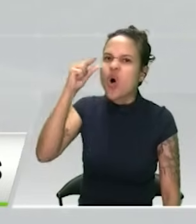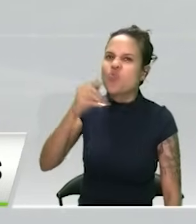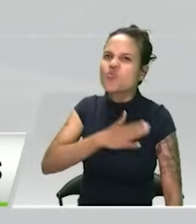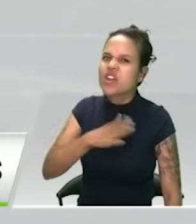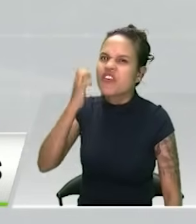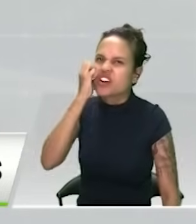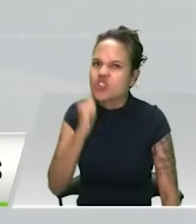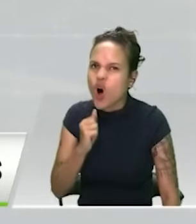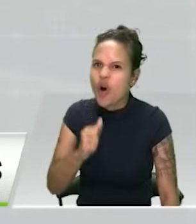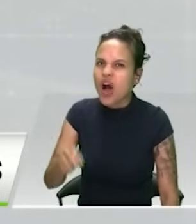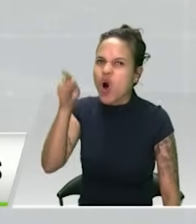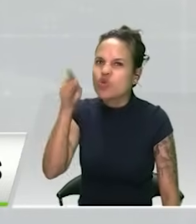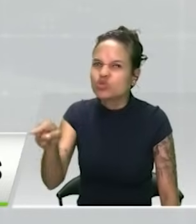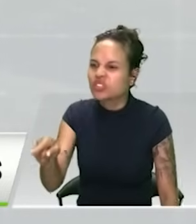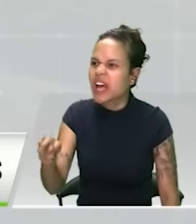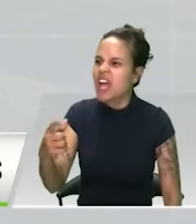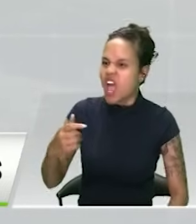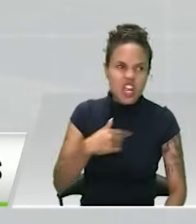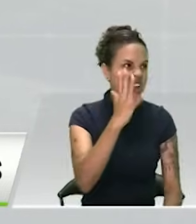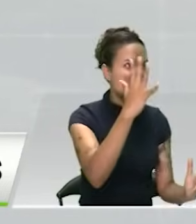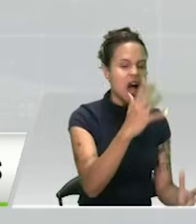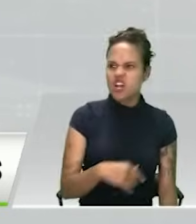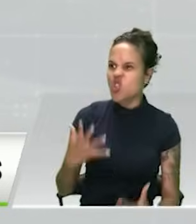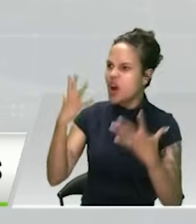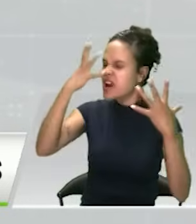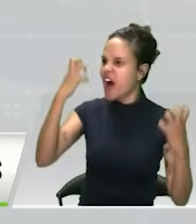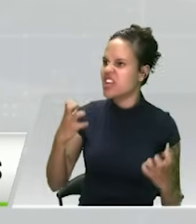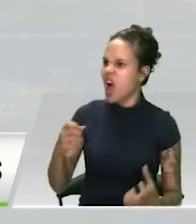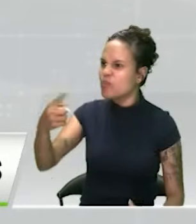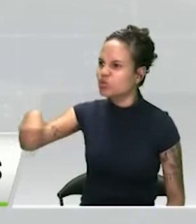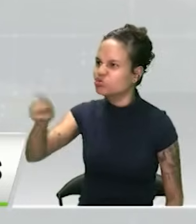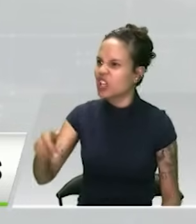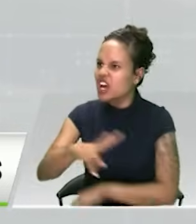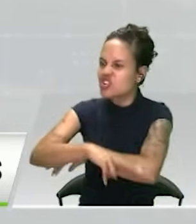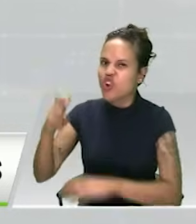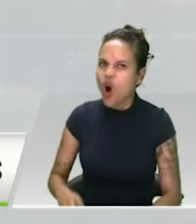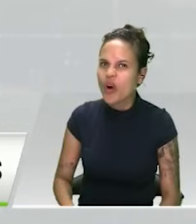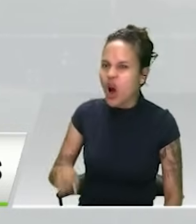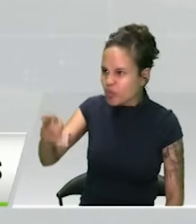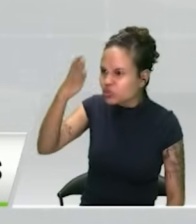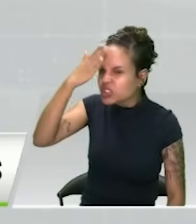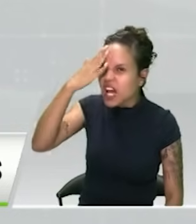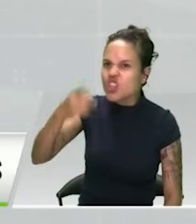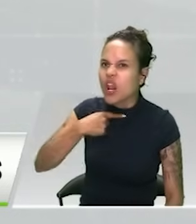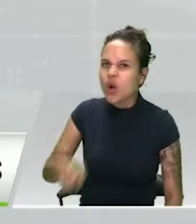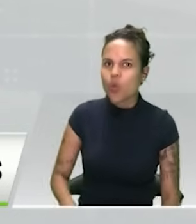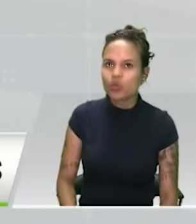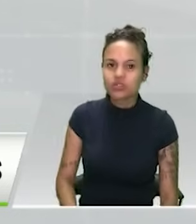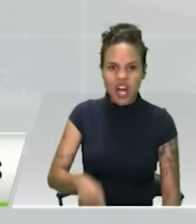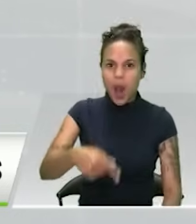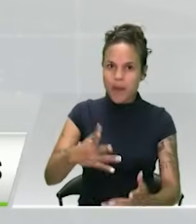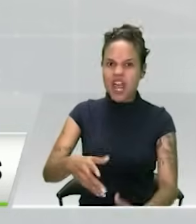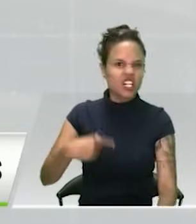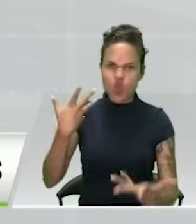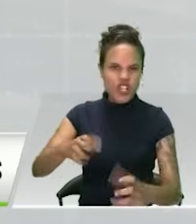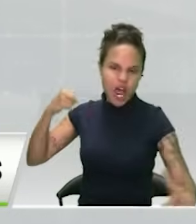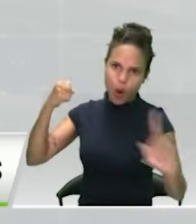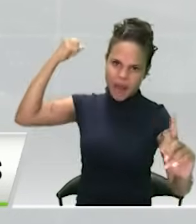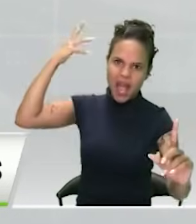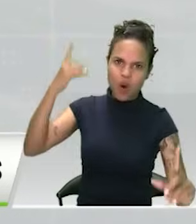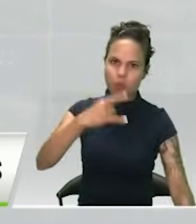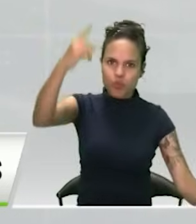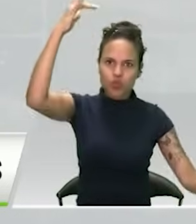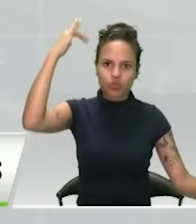No tiemble, hombre. En la rabia, papá, con tranquilidad. Porque nos robaron, porque nos da rabia que nos tumben. No tiemble. Para no pegarle. No tiemble.